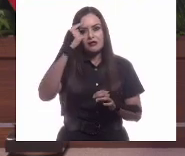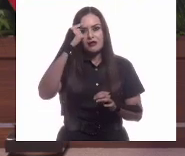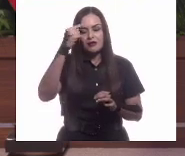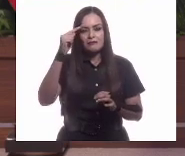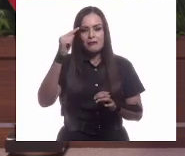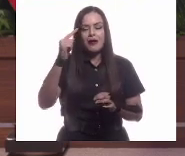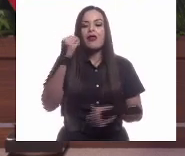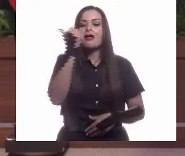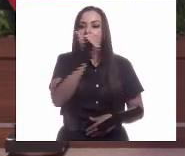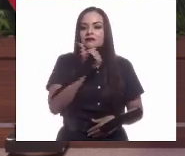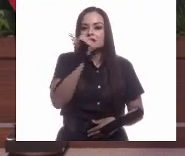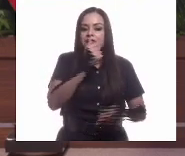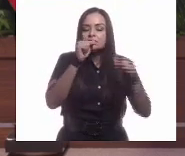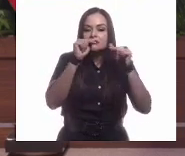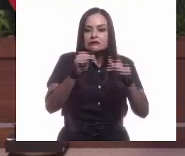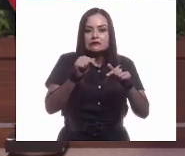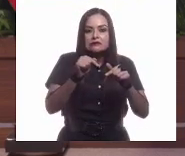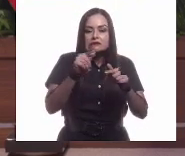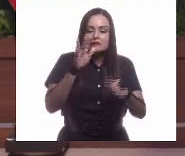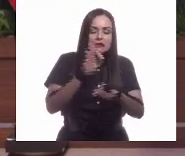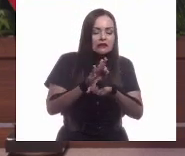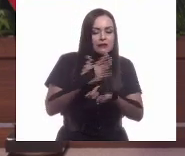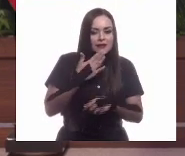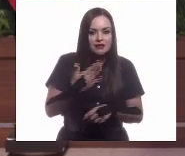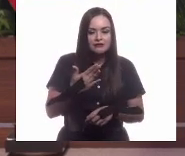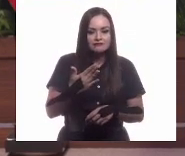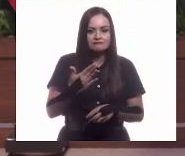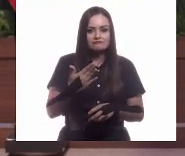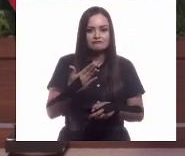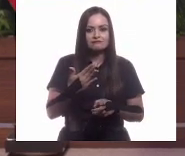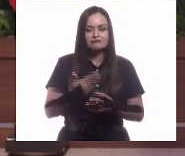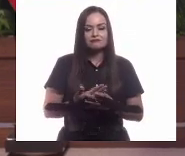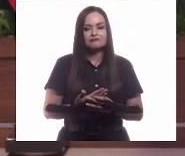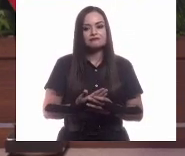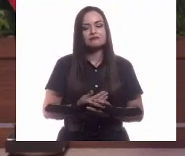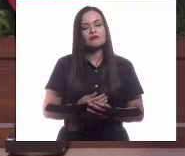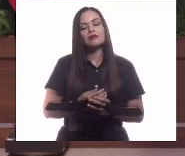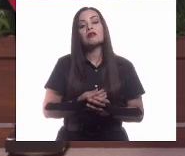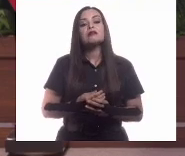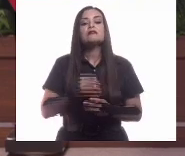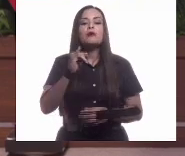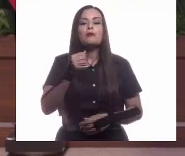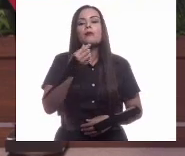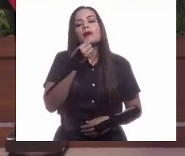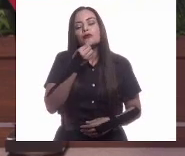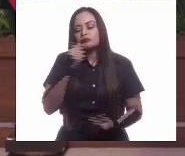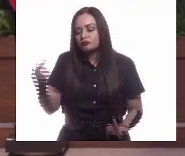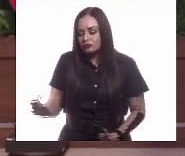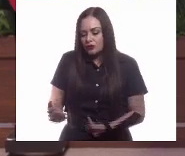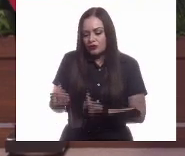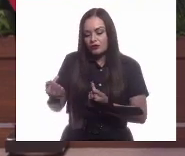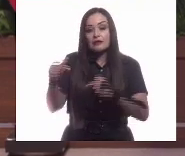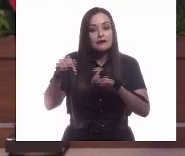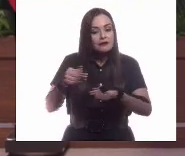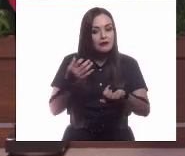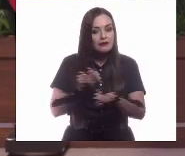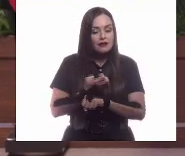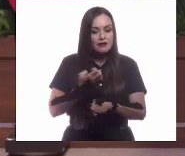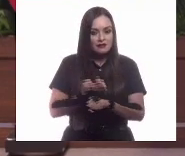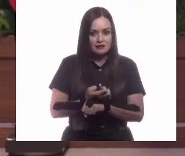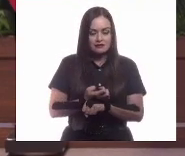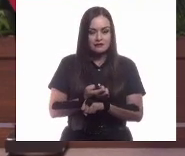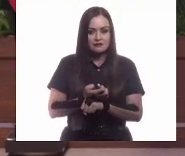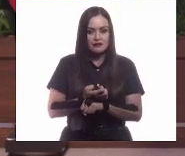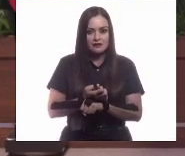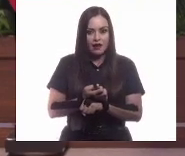nuestros estudiantes, particularmente las y los más pequeños. El sol en nuestro estado, el sol que